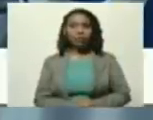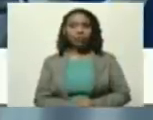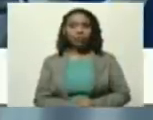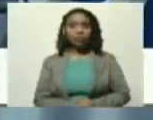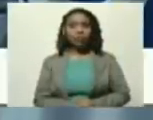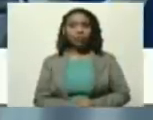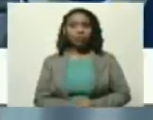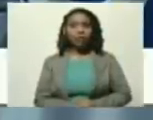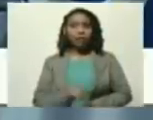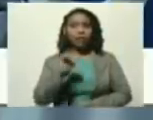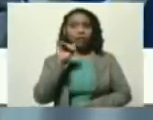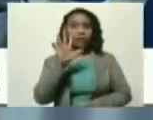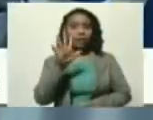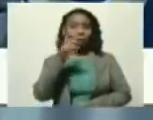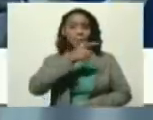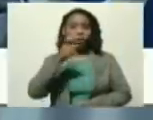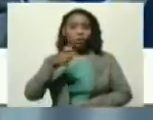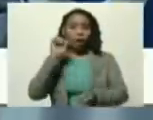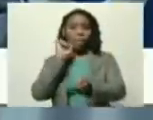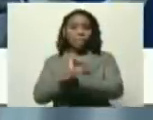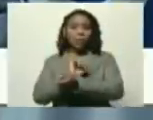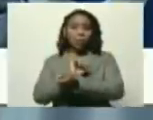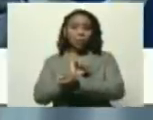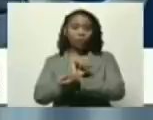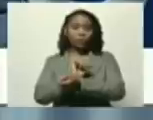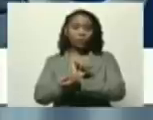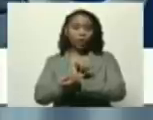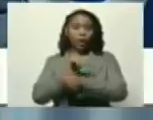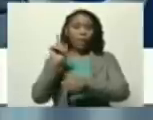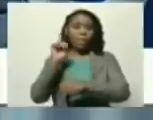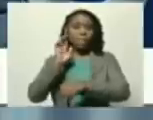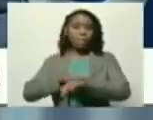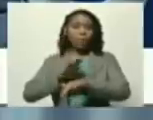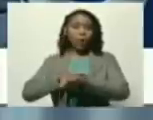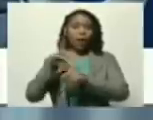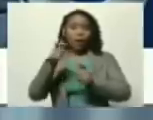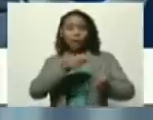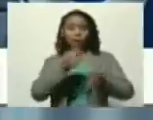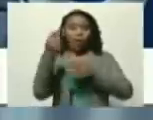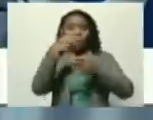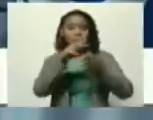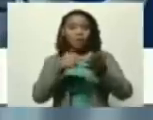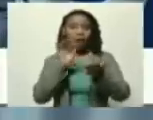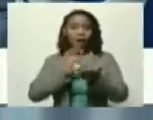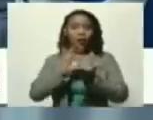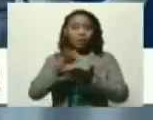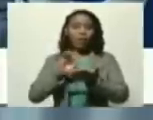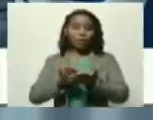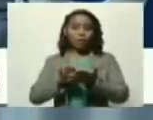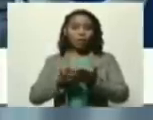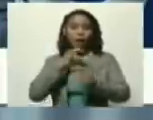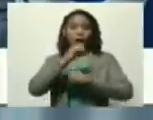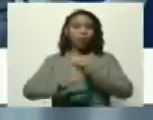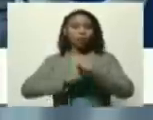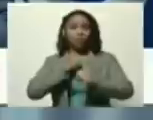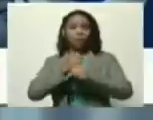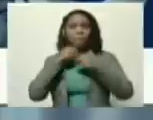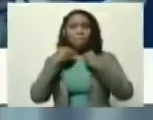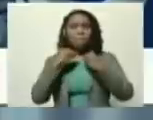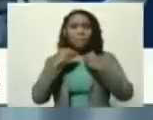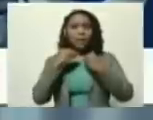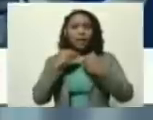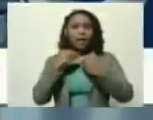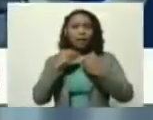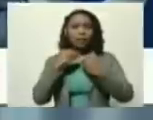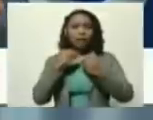que estos 5 detenidos fueron privados de libertad por los delitos de tráfico de material estratégico y asociación para